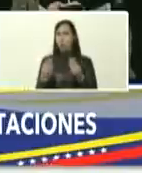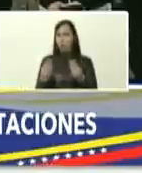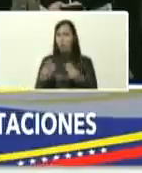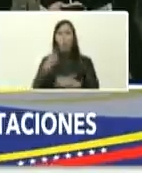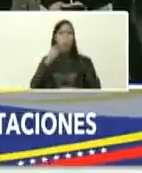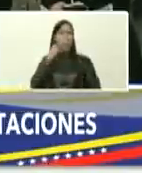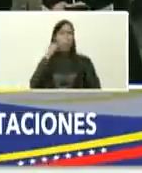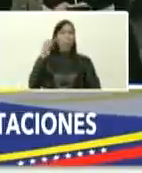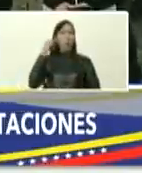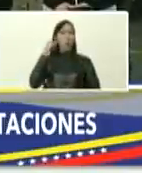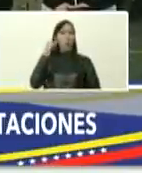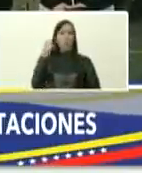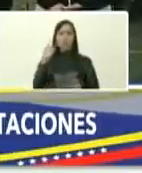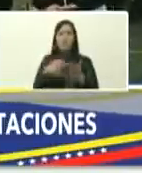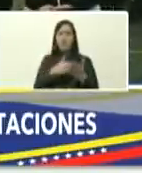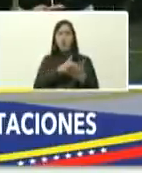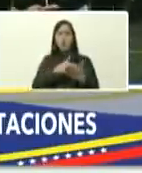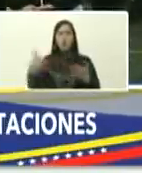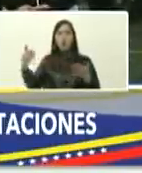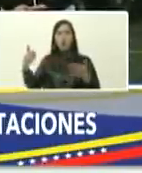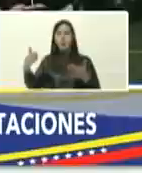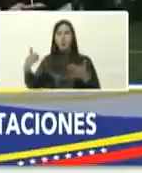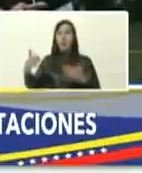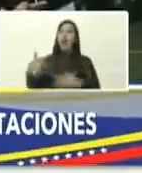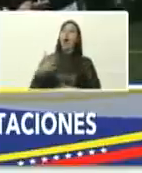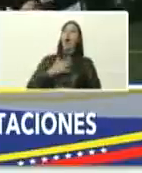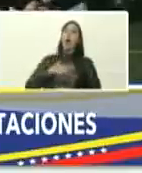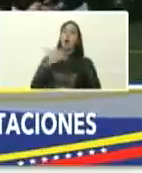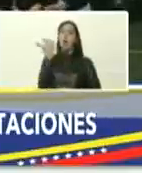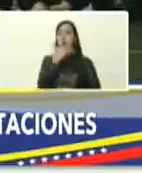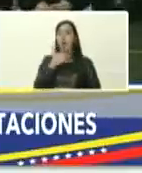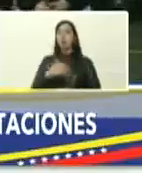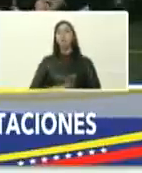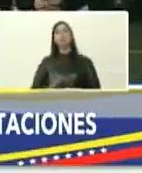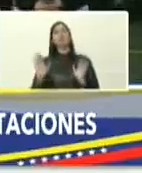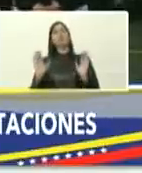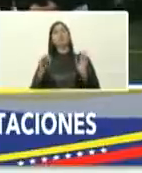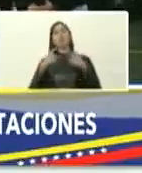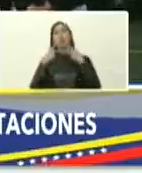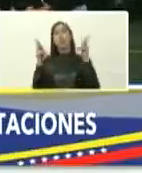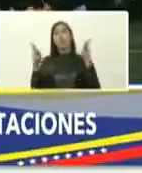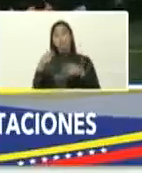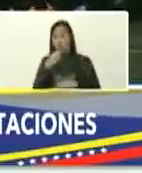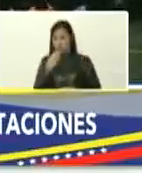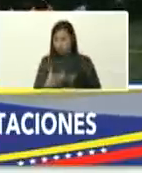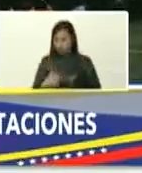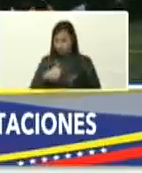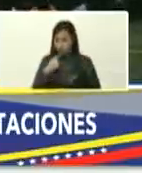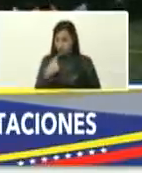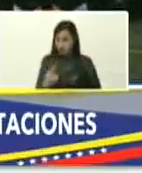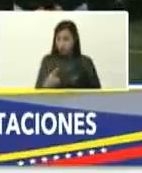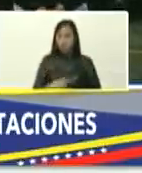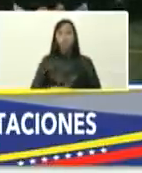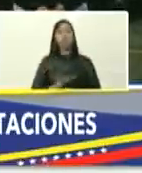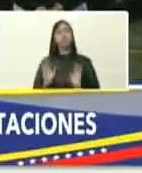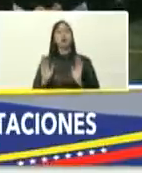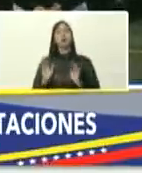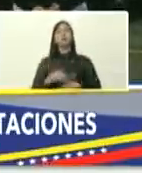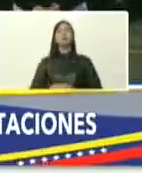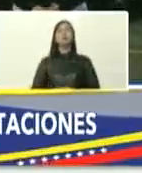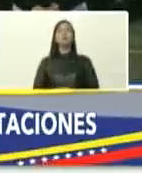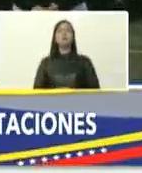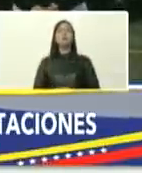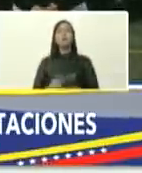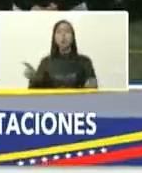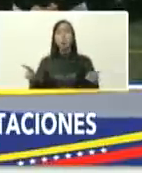me agarraron candela pura. Está bien dicho, ¿verdad? De acuerdo a